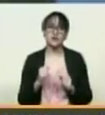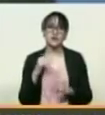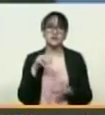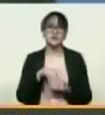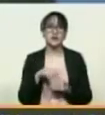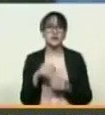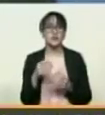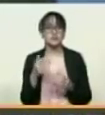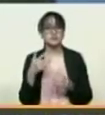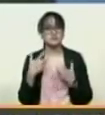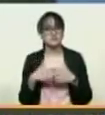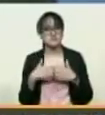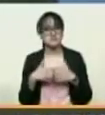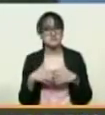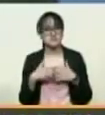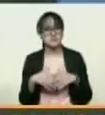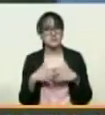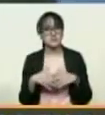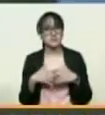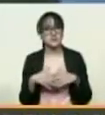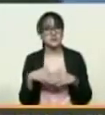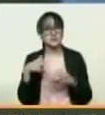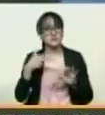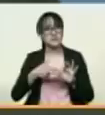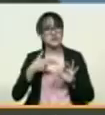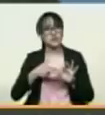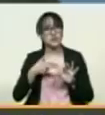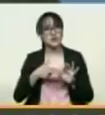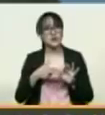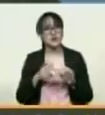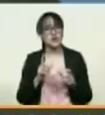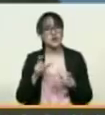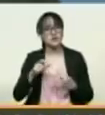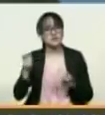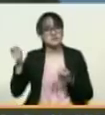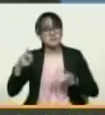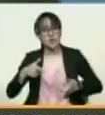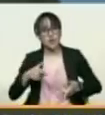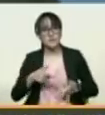industria petrolera iraní poco o casi nada necesita de la importación de